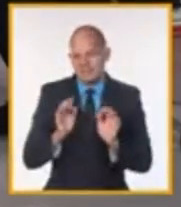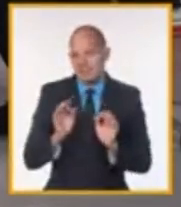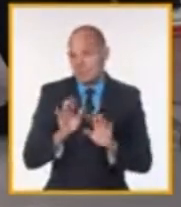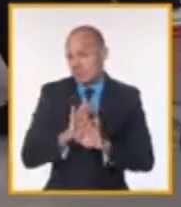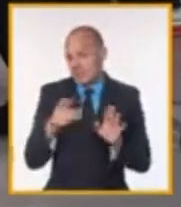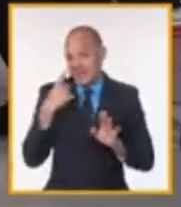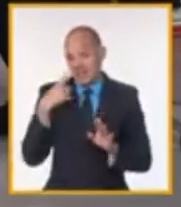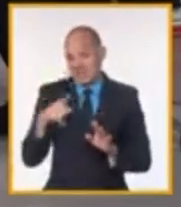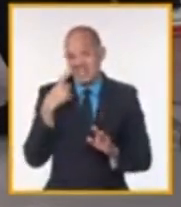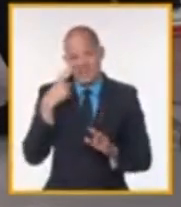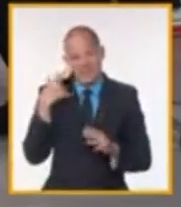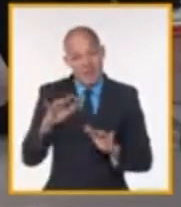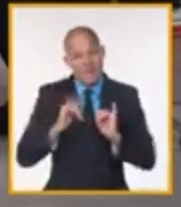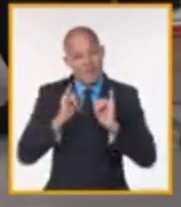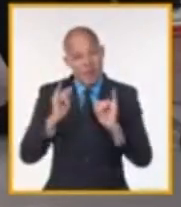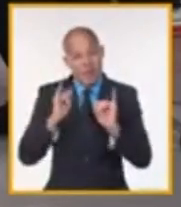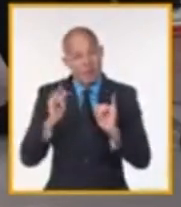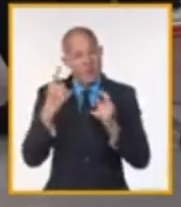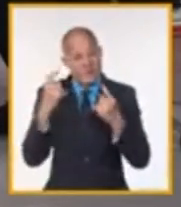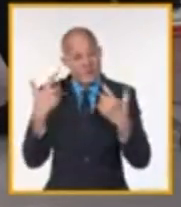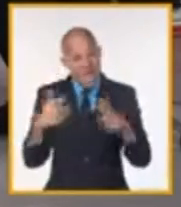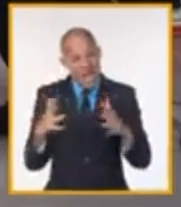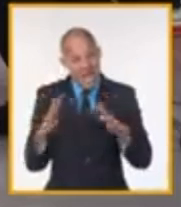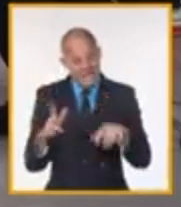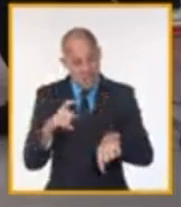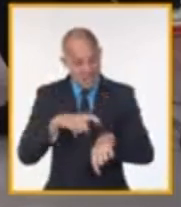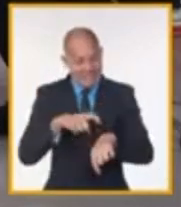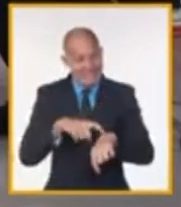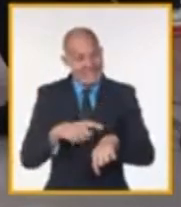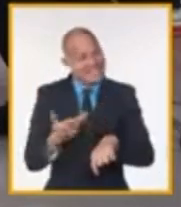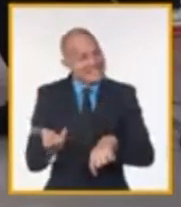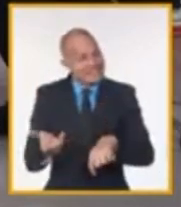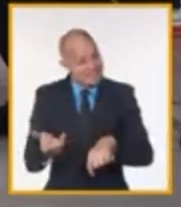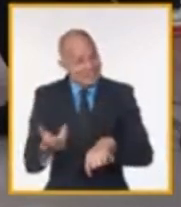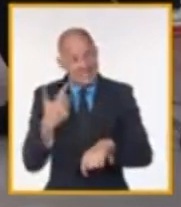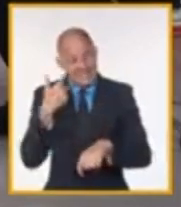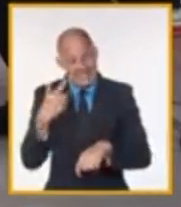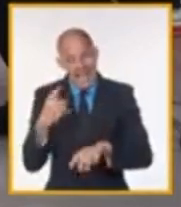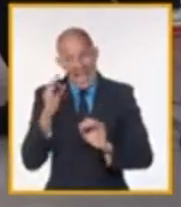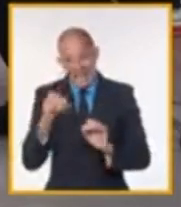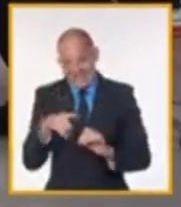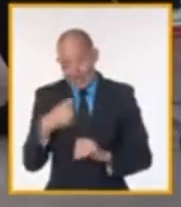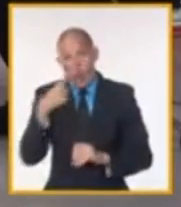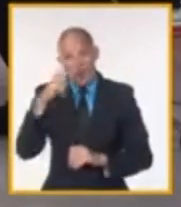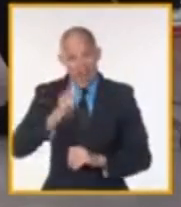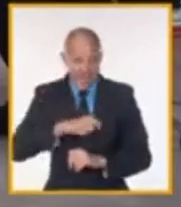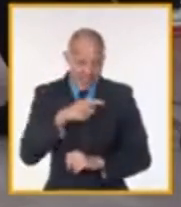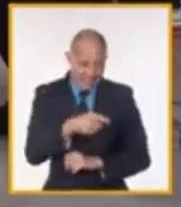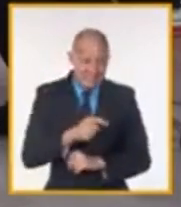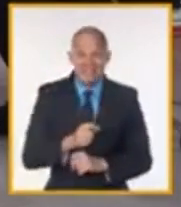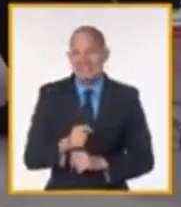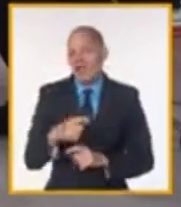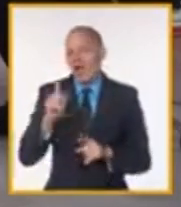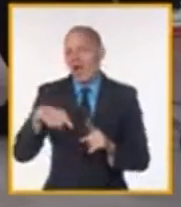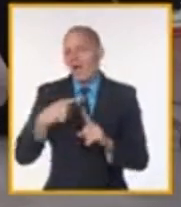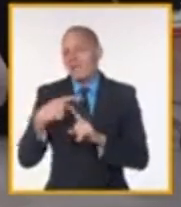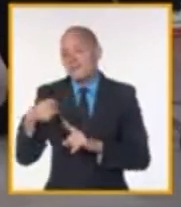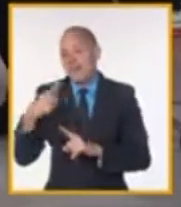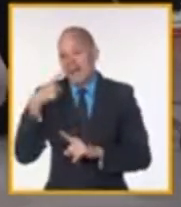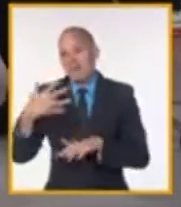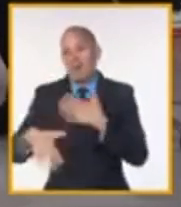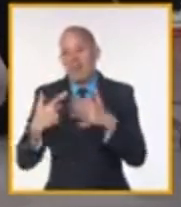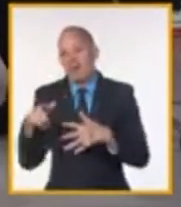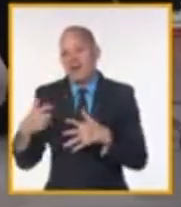metros de tela que tienen mucho por donde cortar porque bueno como mismo Está involucrado en el tema Ucrania está involucrado en la campaña de Estados Unidos está